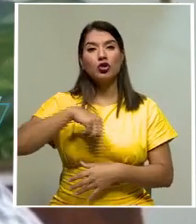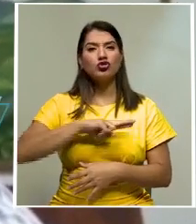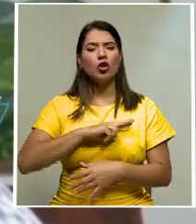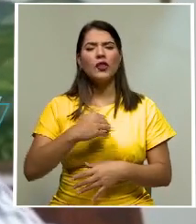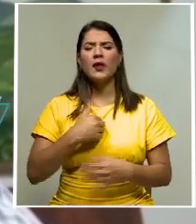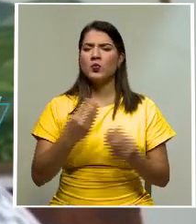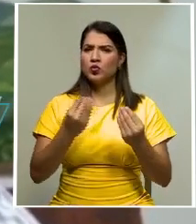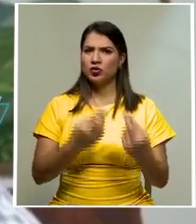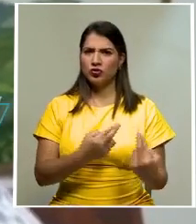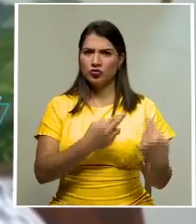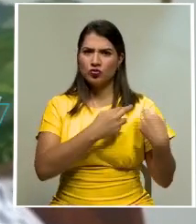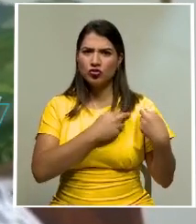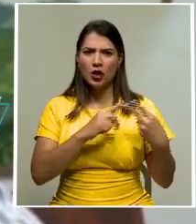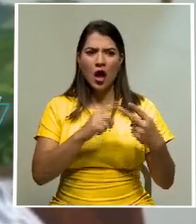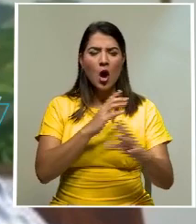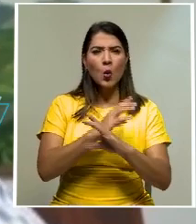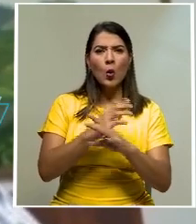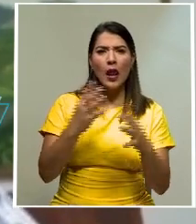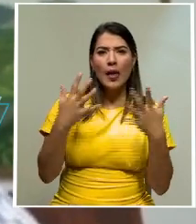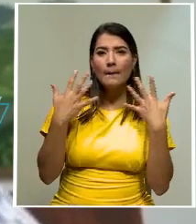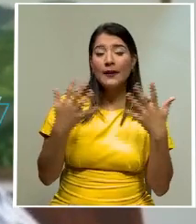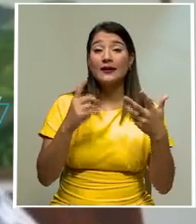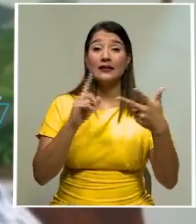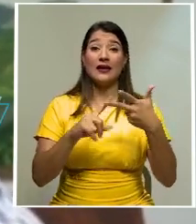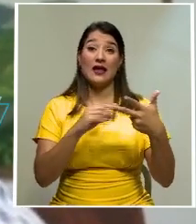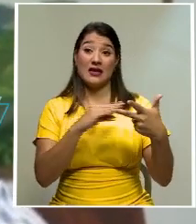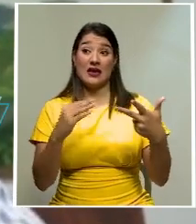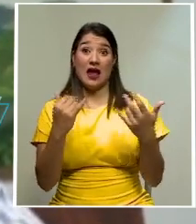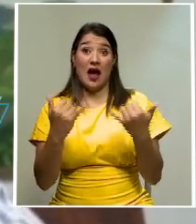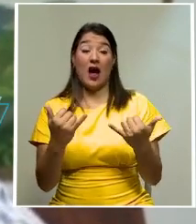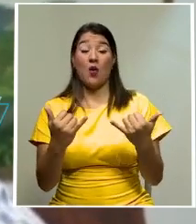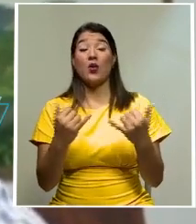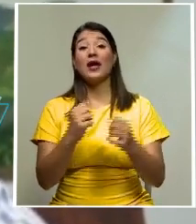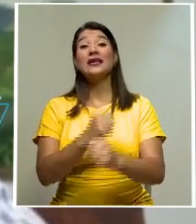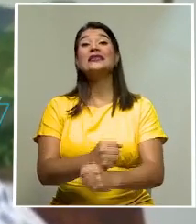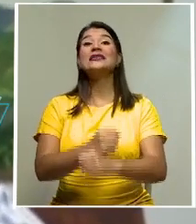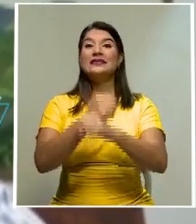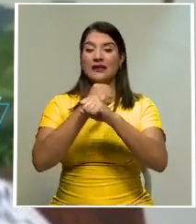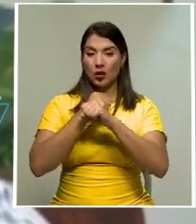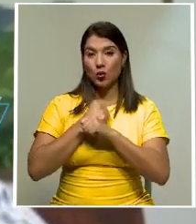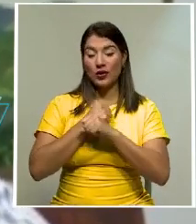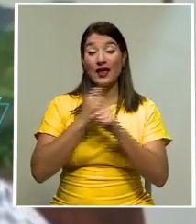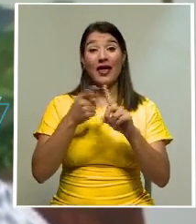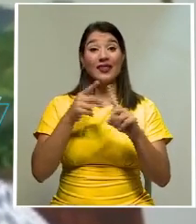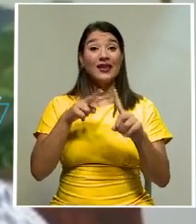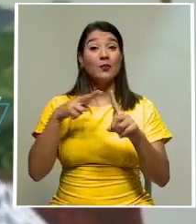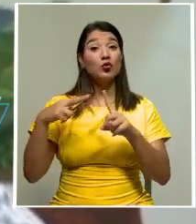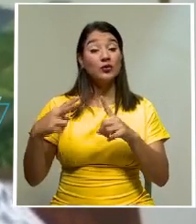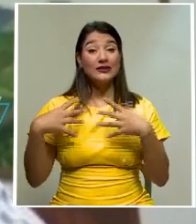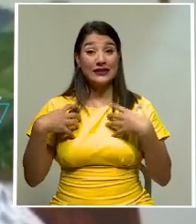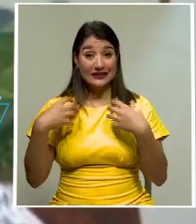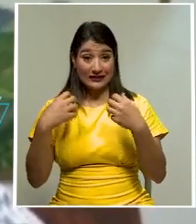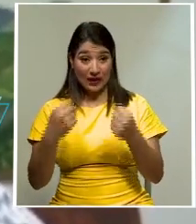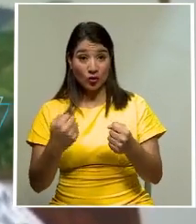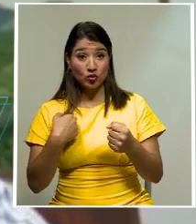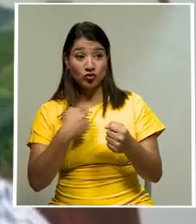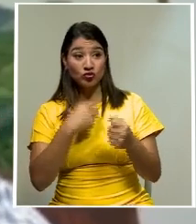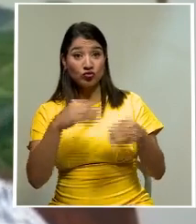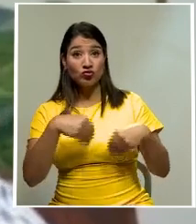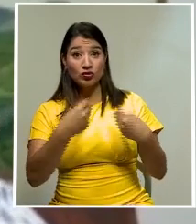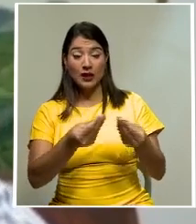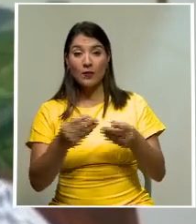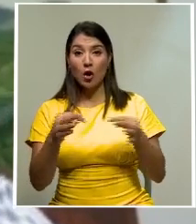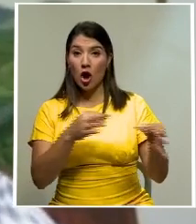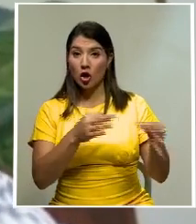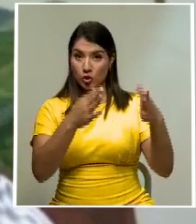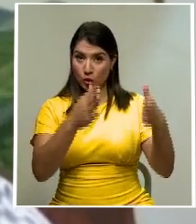la sostenibilidad y ahora más que nunca a la seguridad que desde el punto de vista sanitario estamos brindando a nuestros turistas,